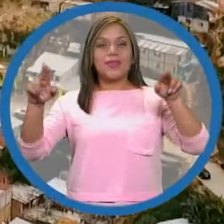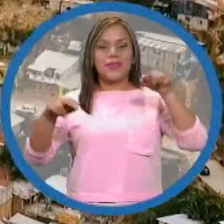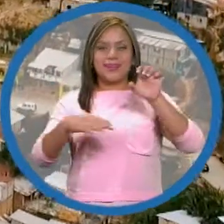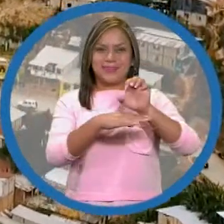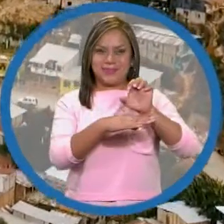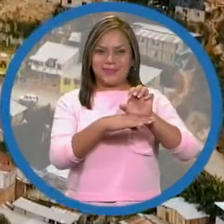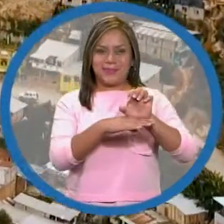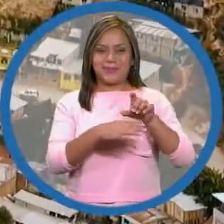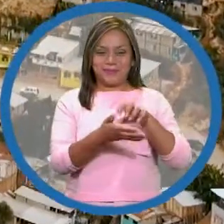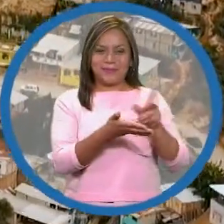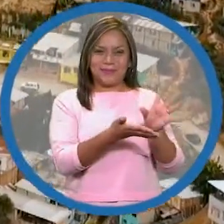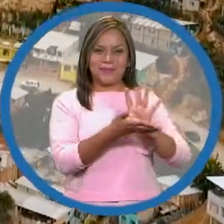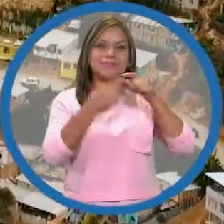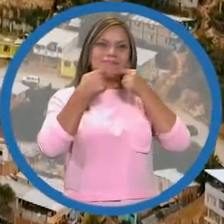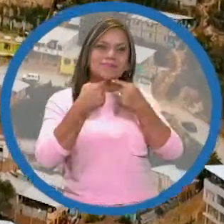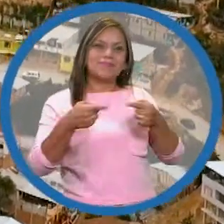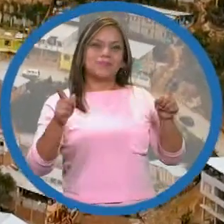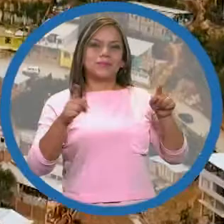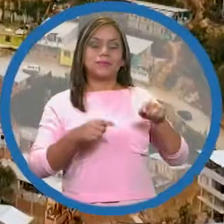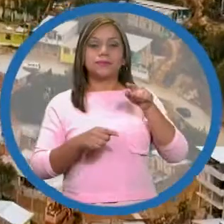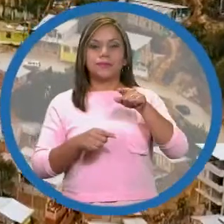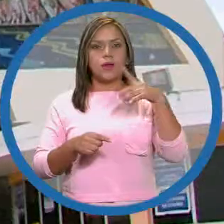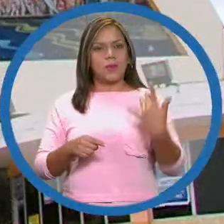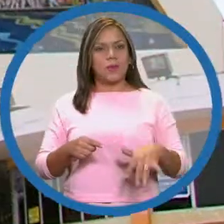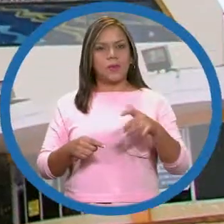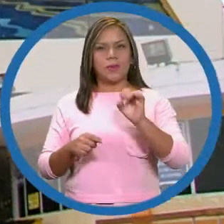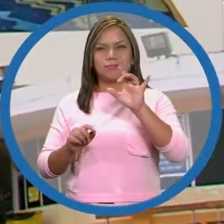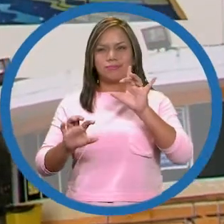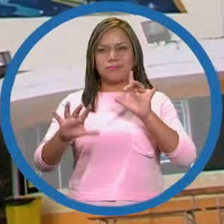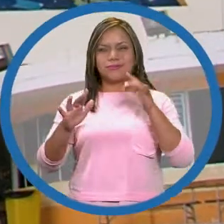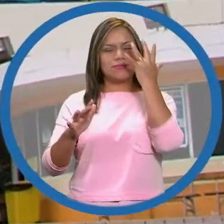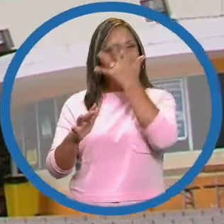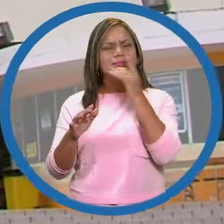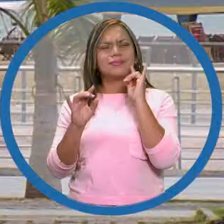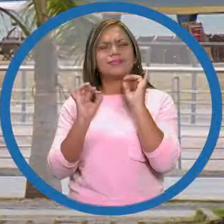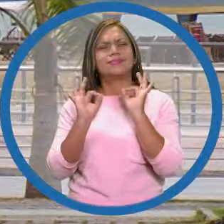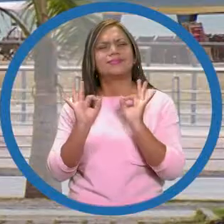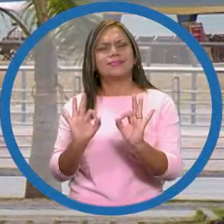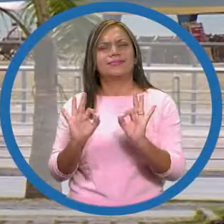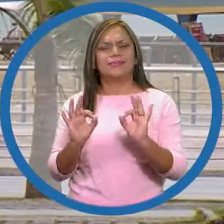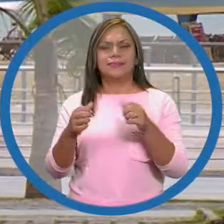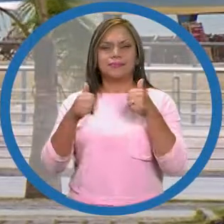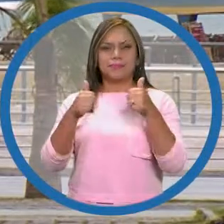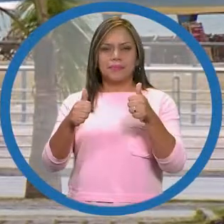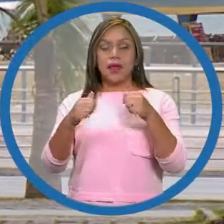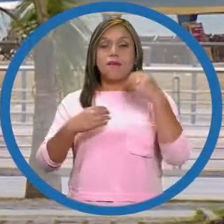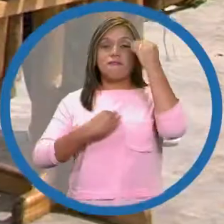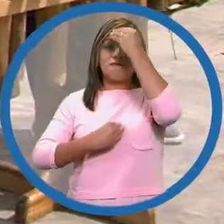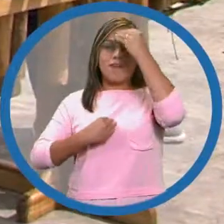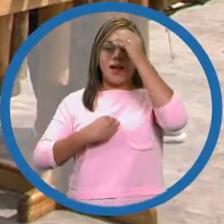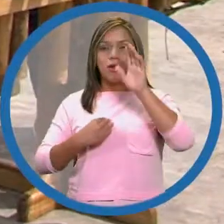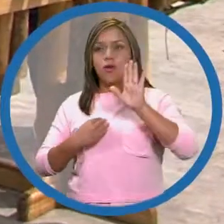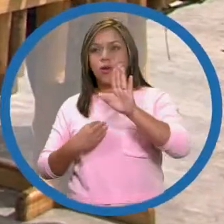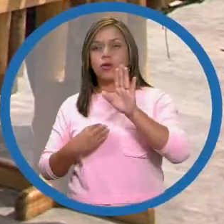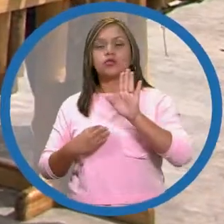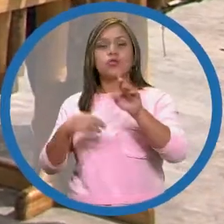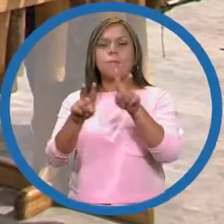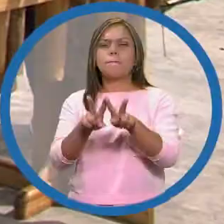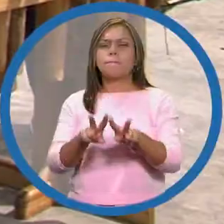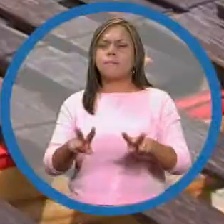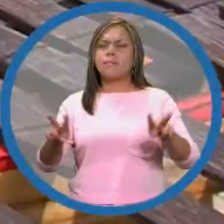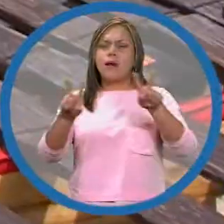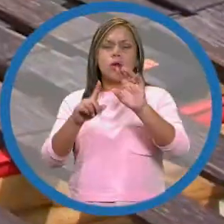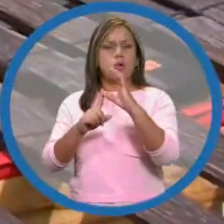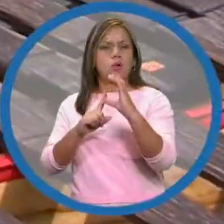Ecuador por parte de la Asamblea Nacional, que resaltó la riqueza de su patrimonio y entorno natural, sus valiosas tradiciones